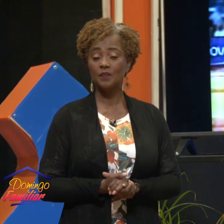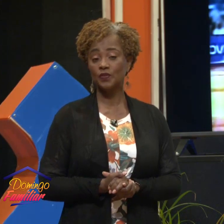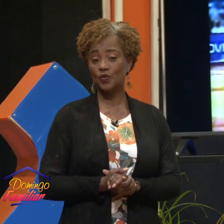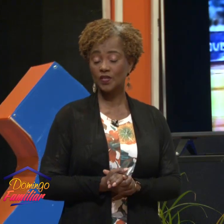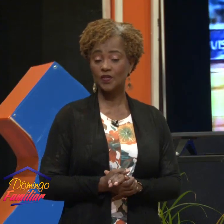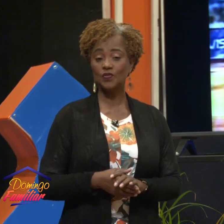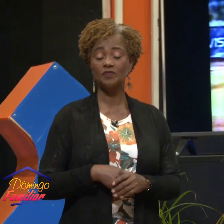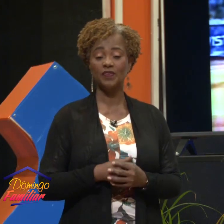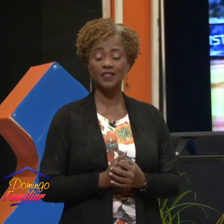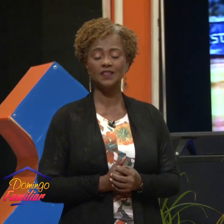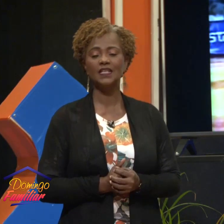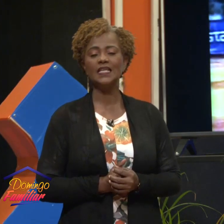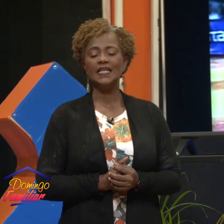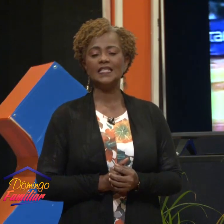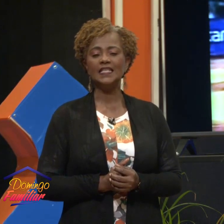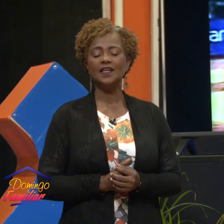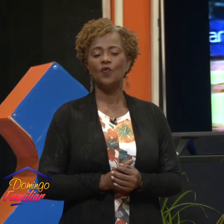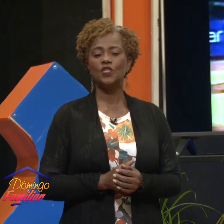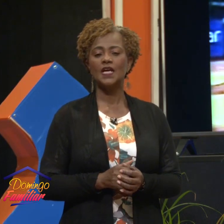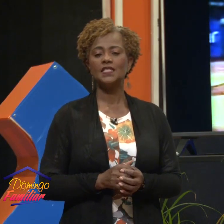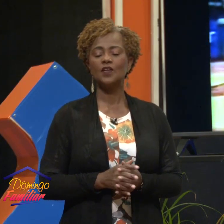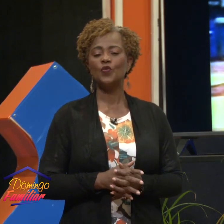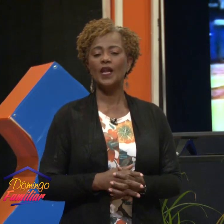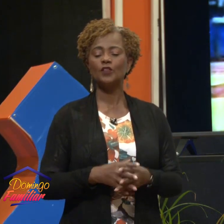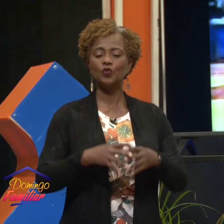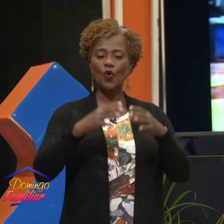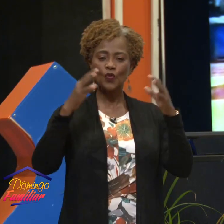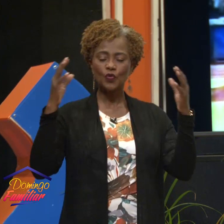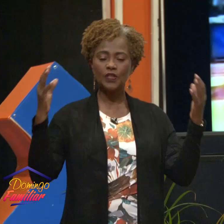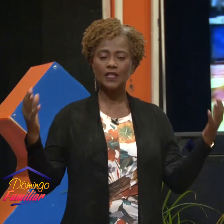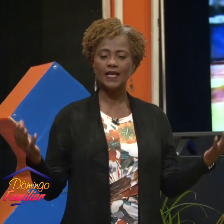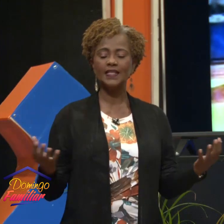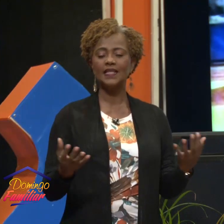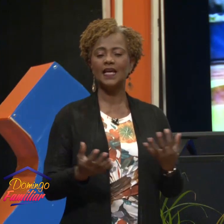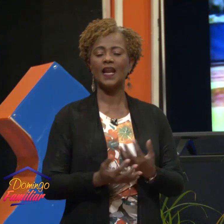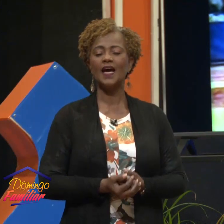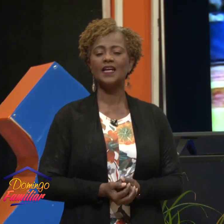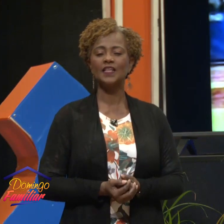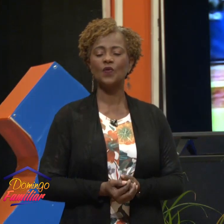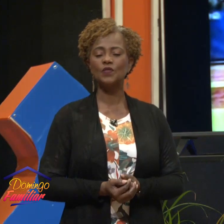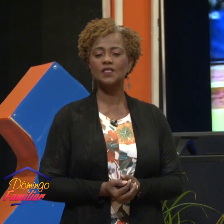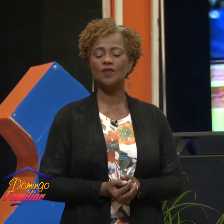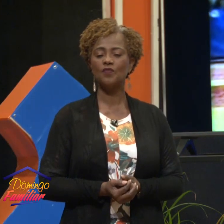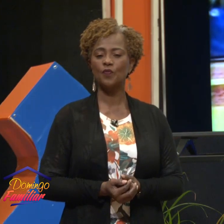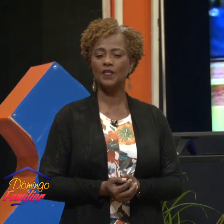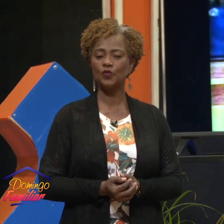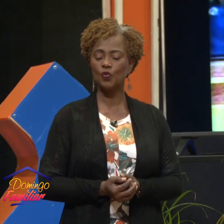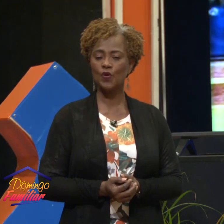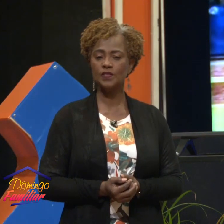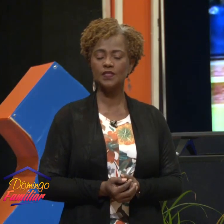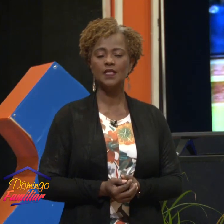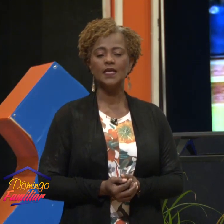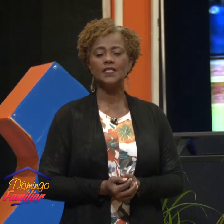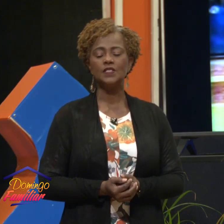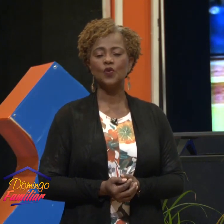Dominicana y Puerto Rico se enfrentan y José Cáceres nos dará todos los detalles del engranaje, de cómo se está conformando todo